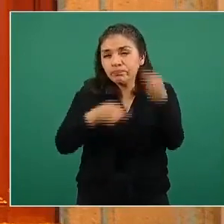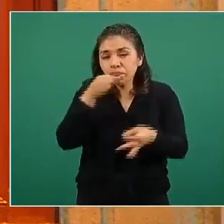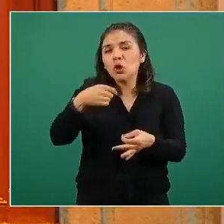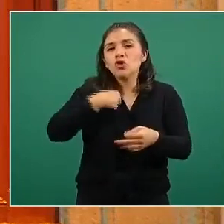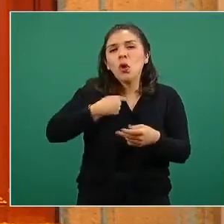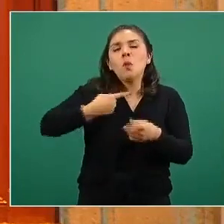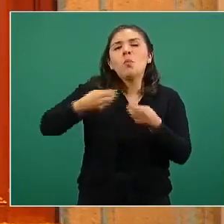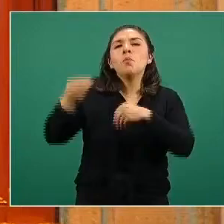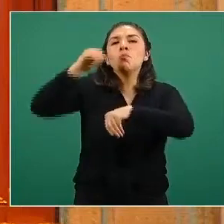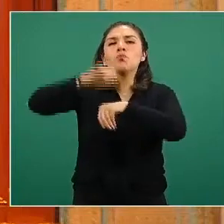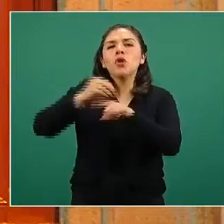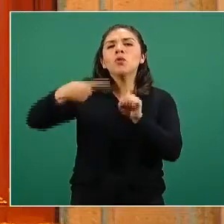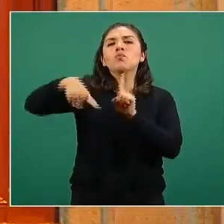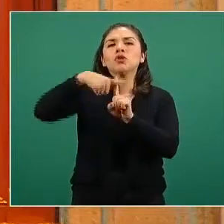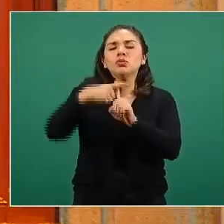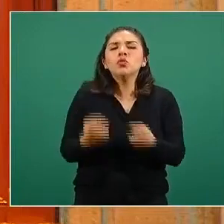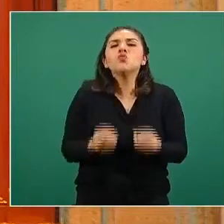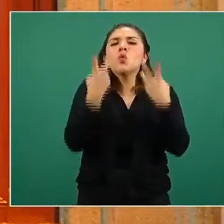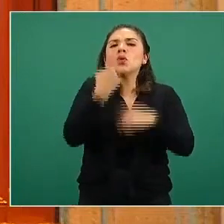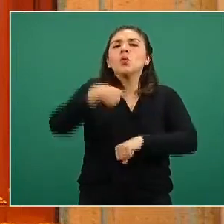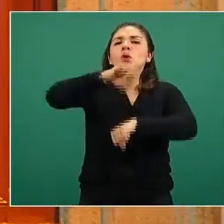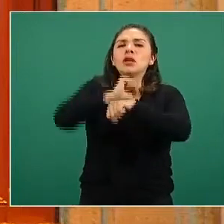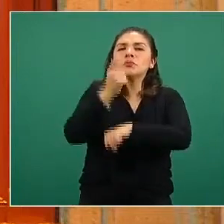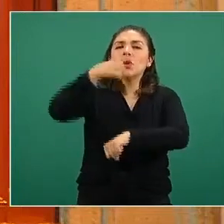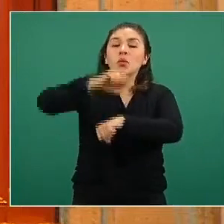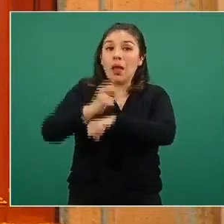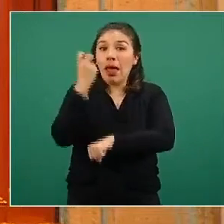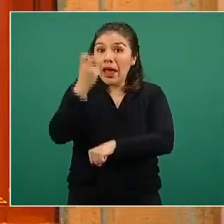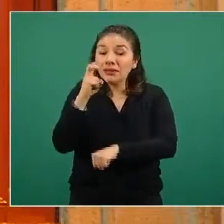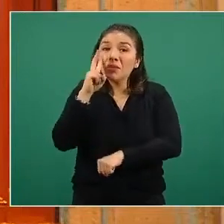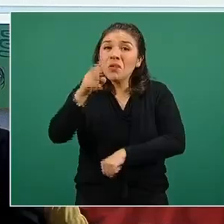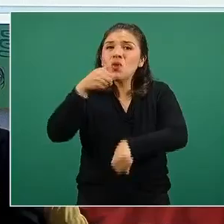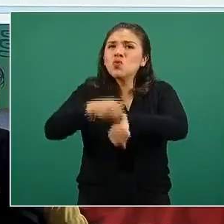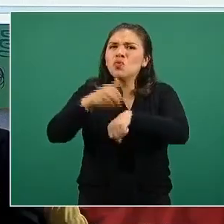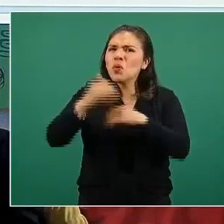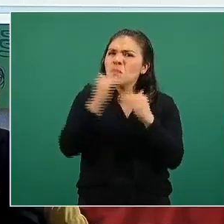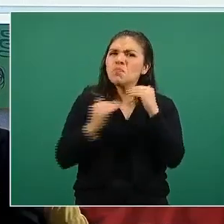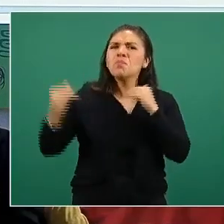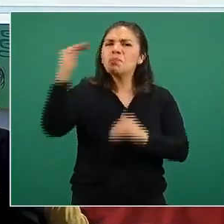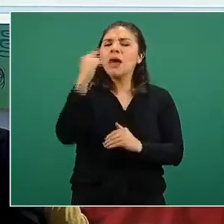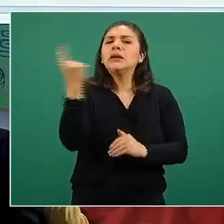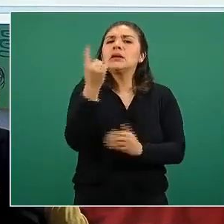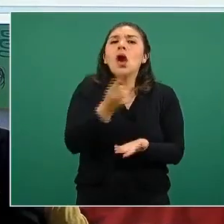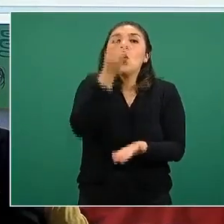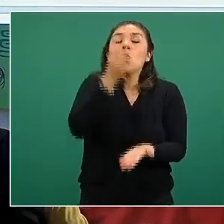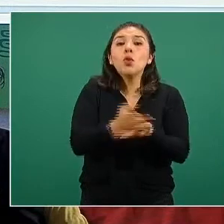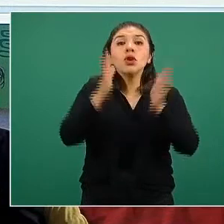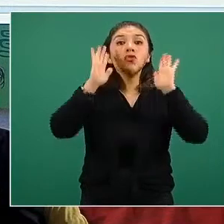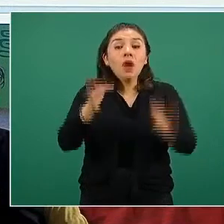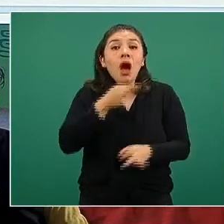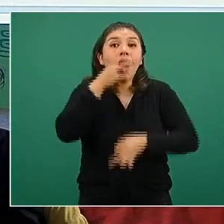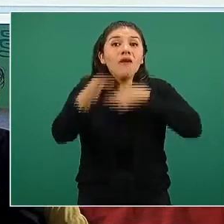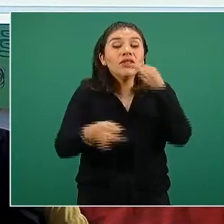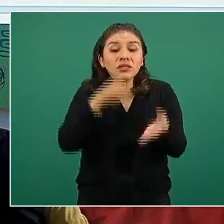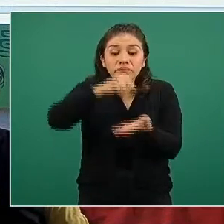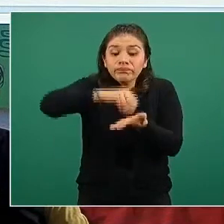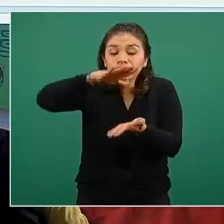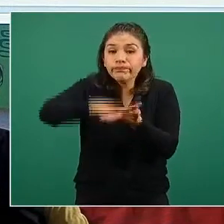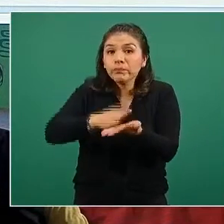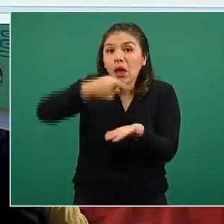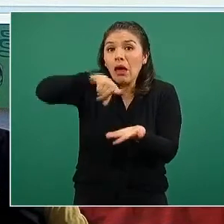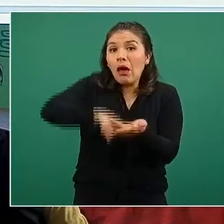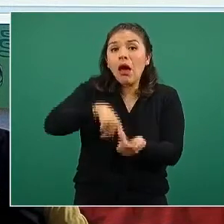de positividad para cada una de las semanas y por eso el número es mayor que solamente los casos que han sido confirmados